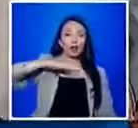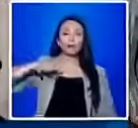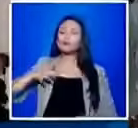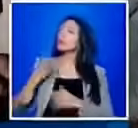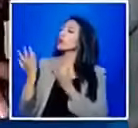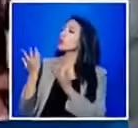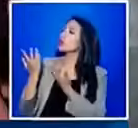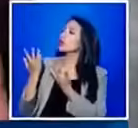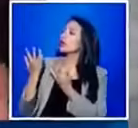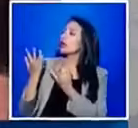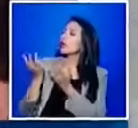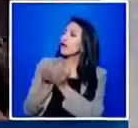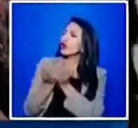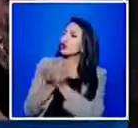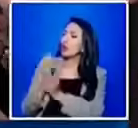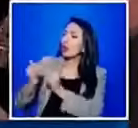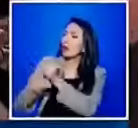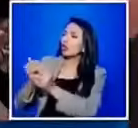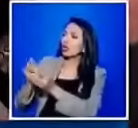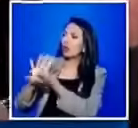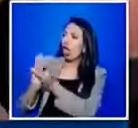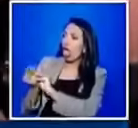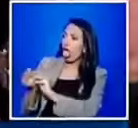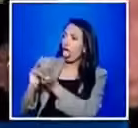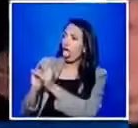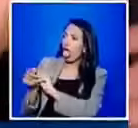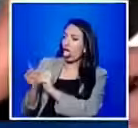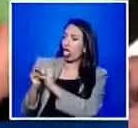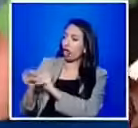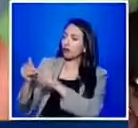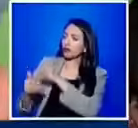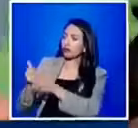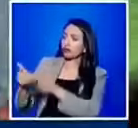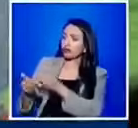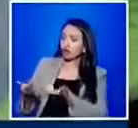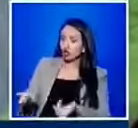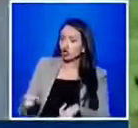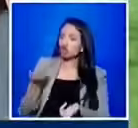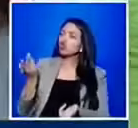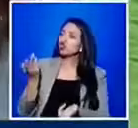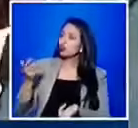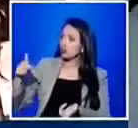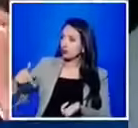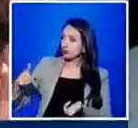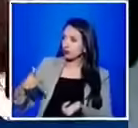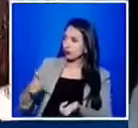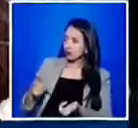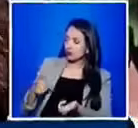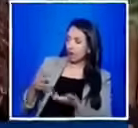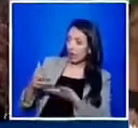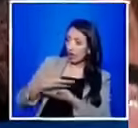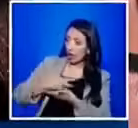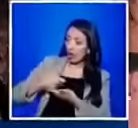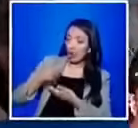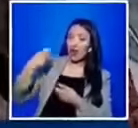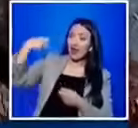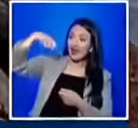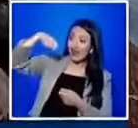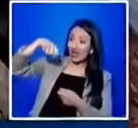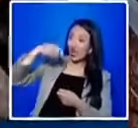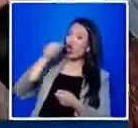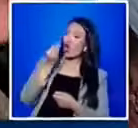está la planta biodigestora donde se procesa todo lo que son los residuos que se recogen de los